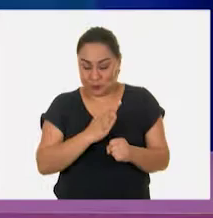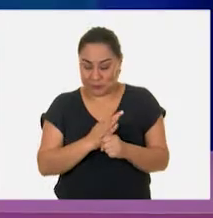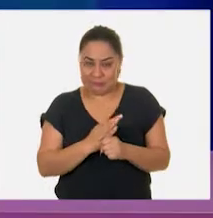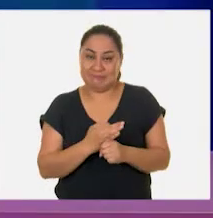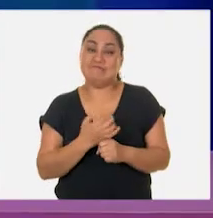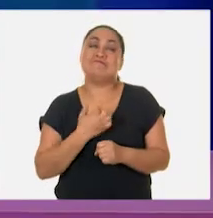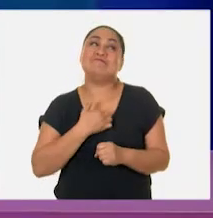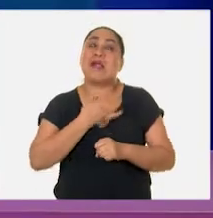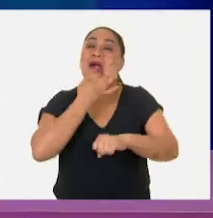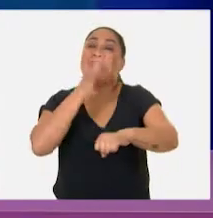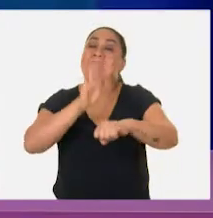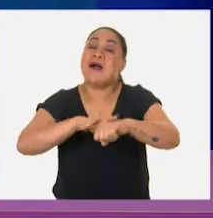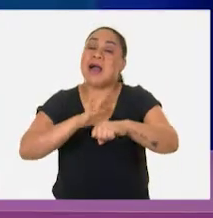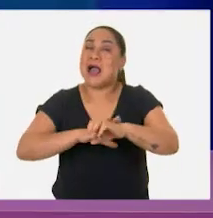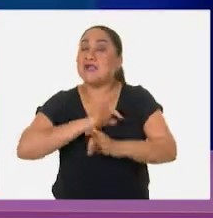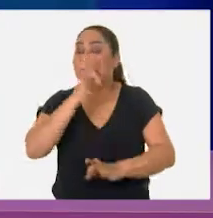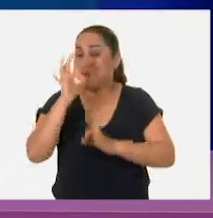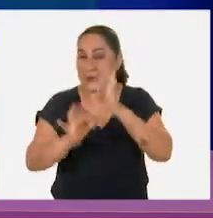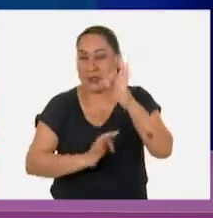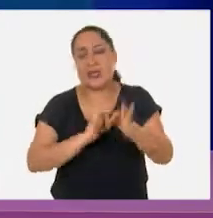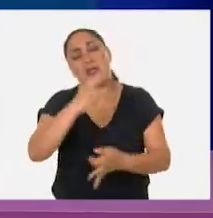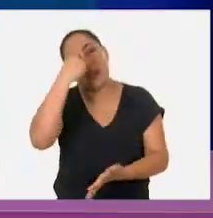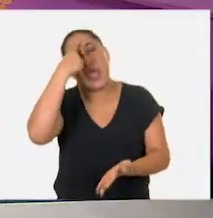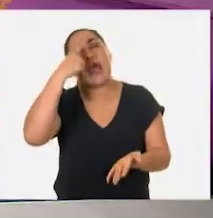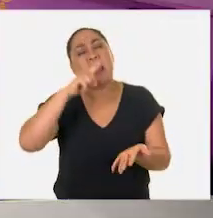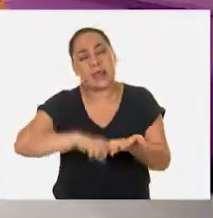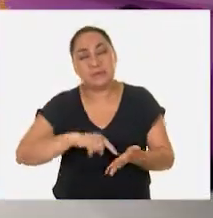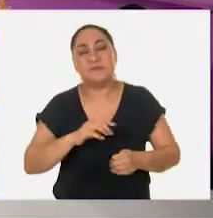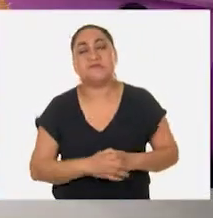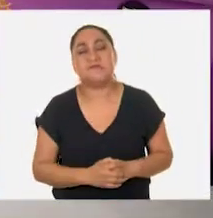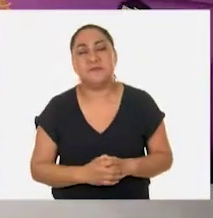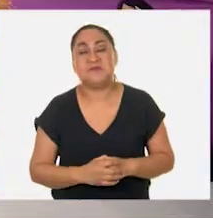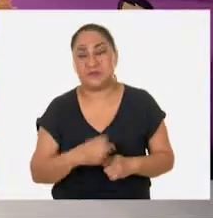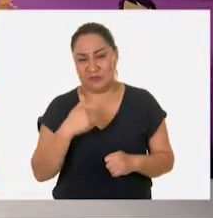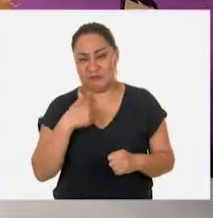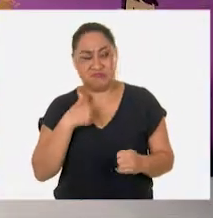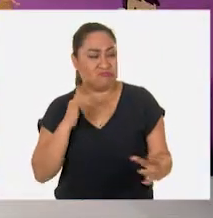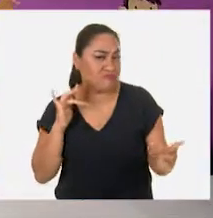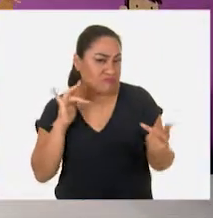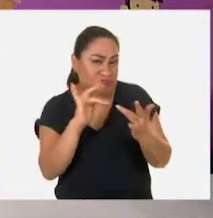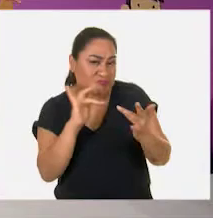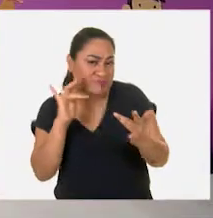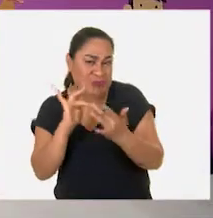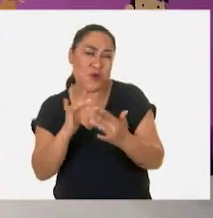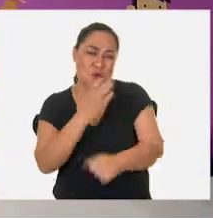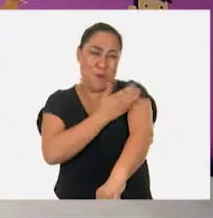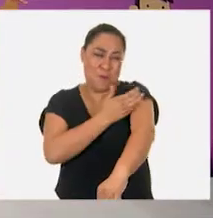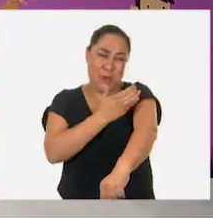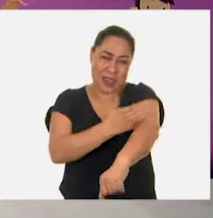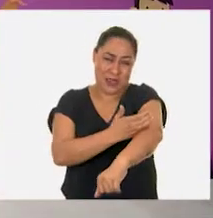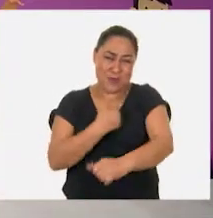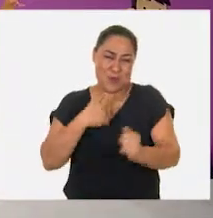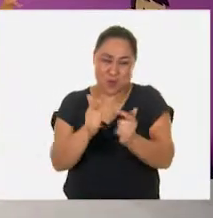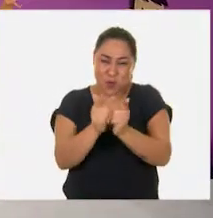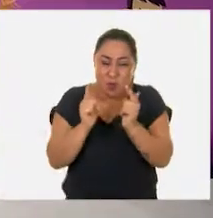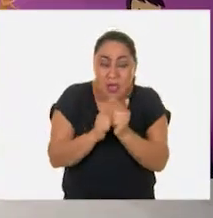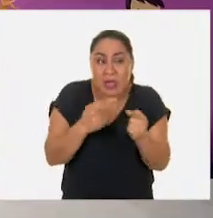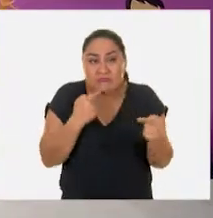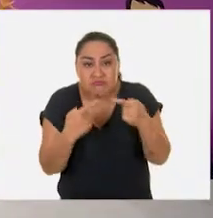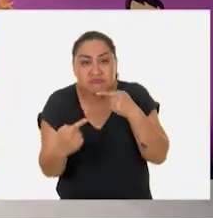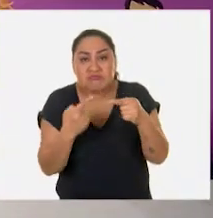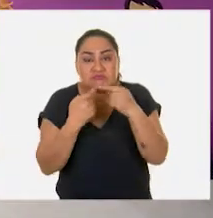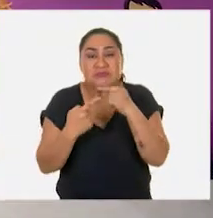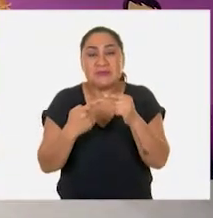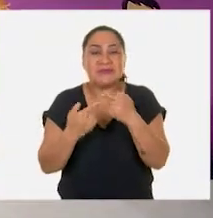noticias. ¿Qué creen? ¿Qué? Estaba conectada con mis compañeros y compañeras del grupo decidiendo lo del reglamento